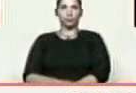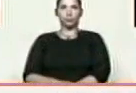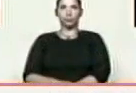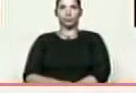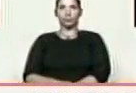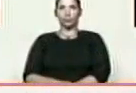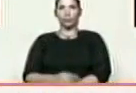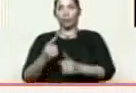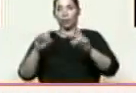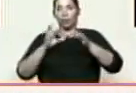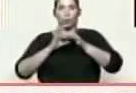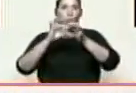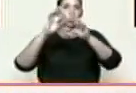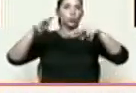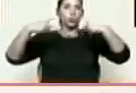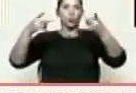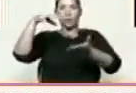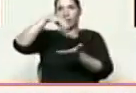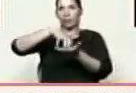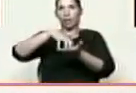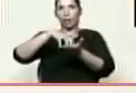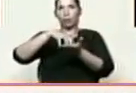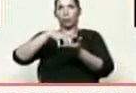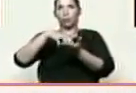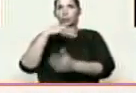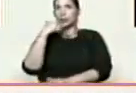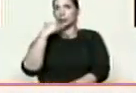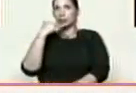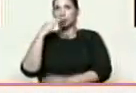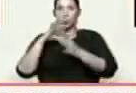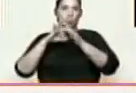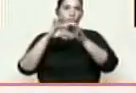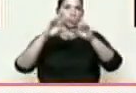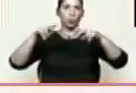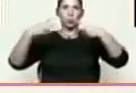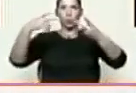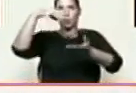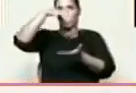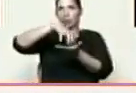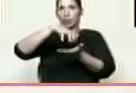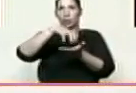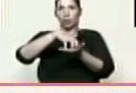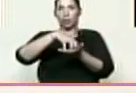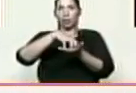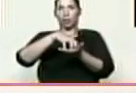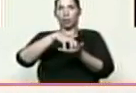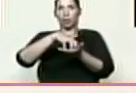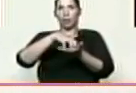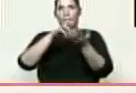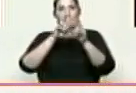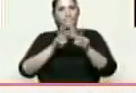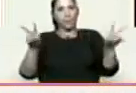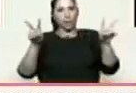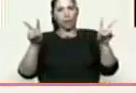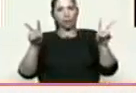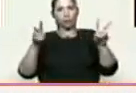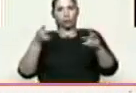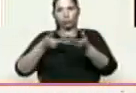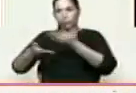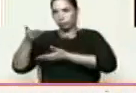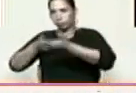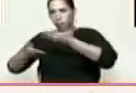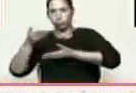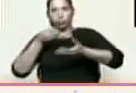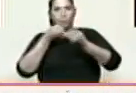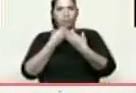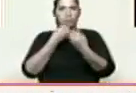Para consolidar un nuevo Estado pronto. Para consolidar un nuevo Estado que consolide la paz, la solidaridad, el bien común,